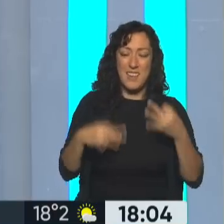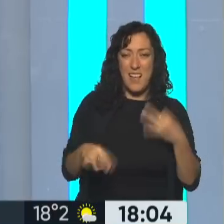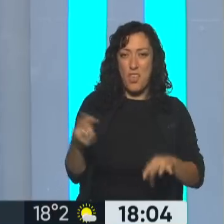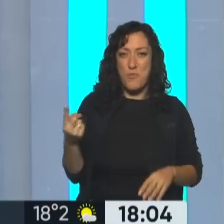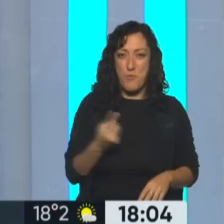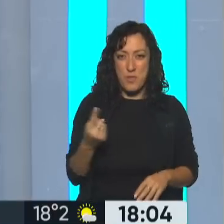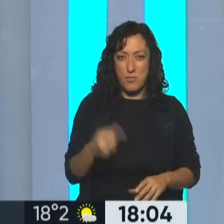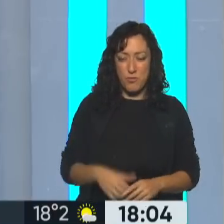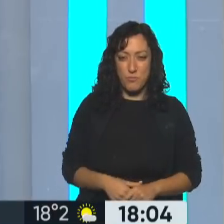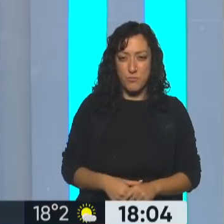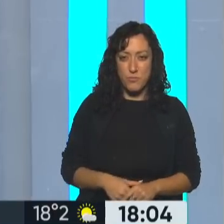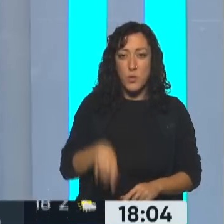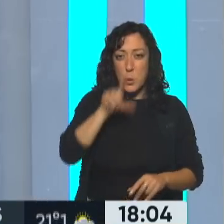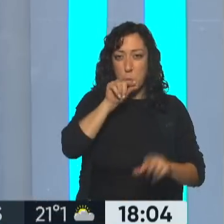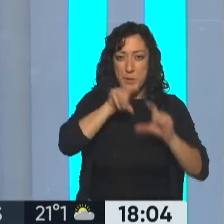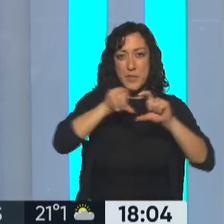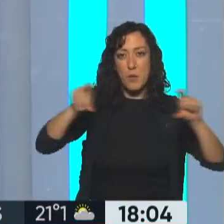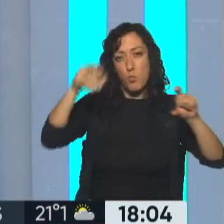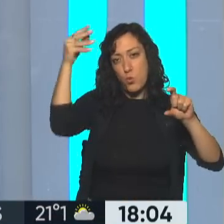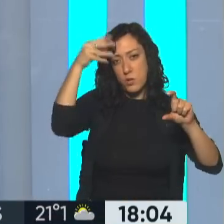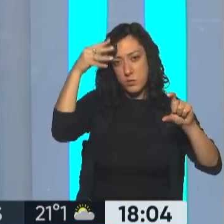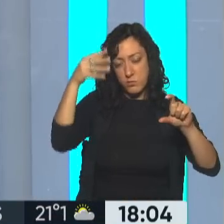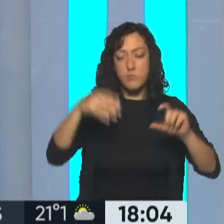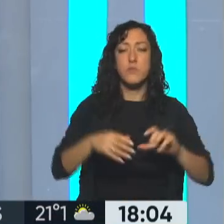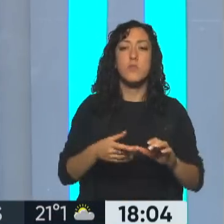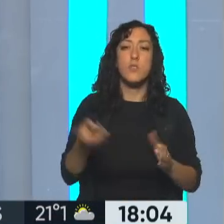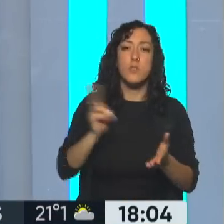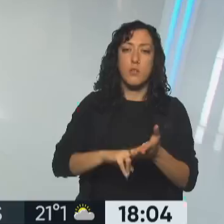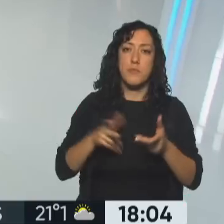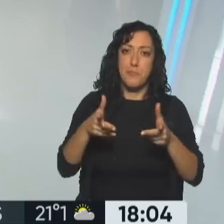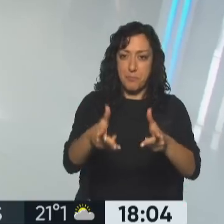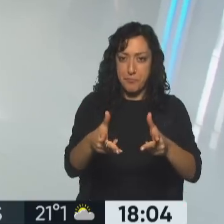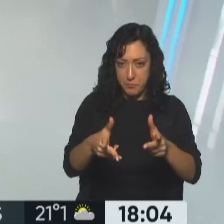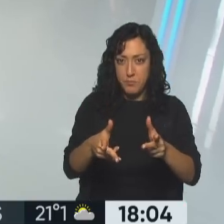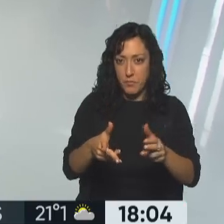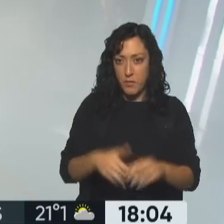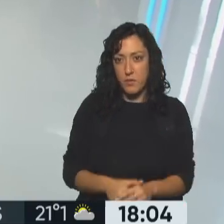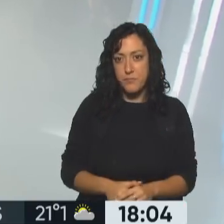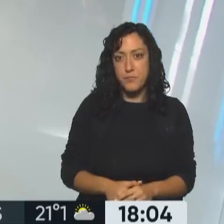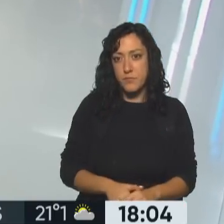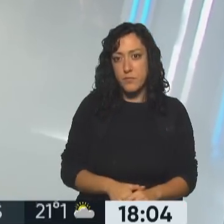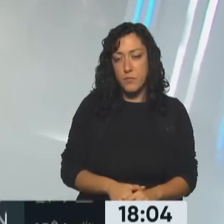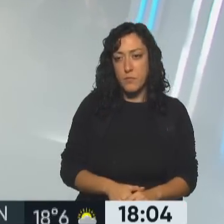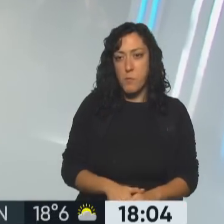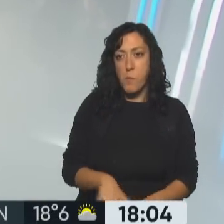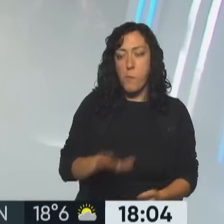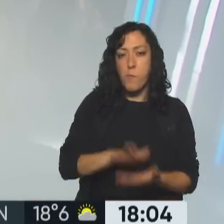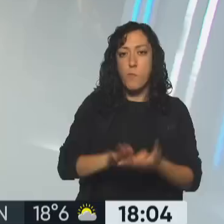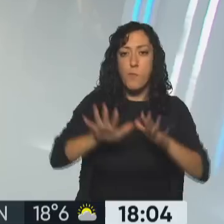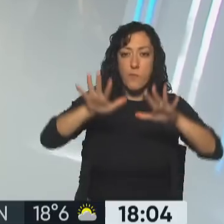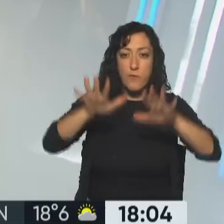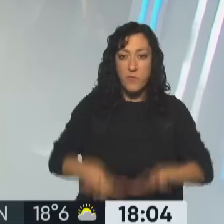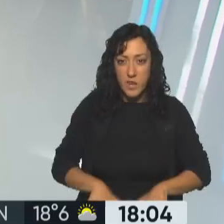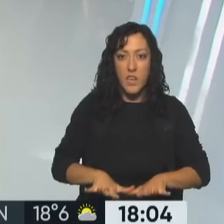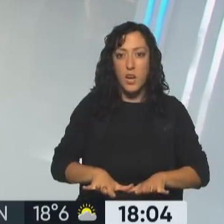Leímos el tuit de Patricia Bullrich y te lo voy a recordar. A propósito de este freno por